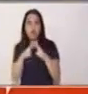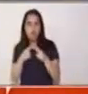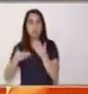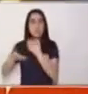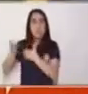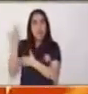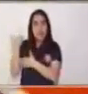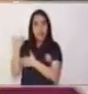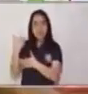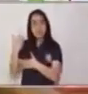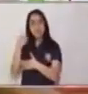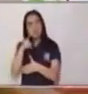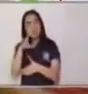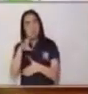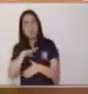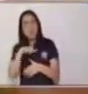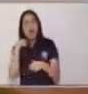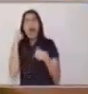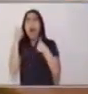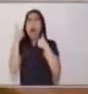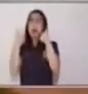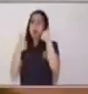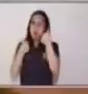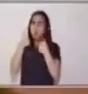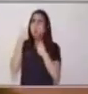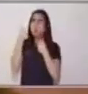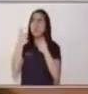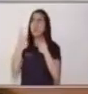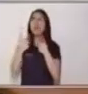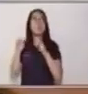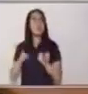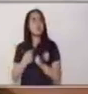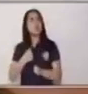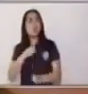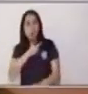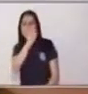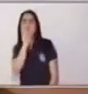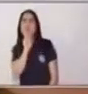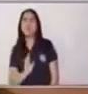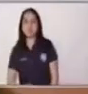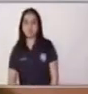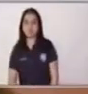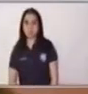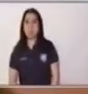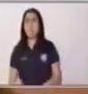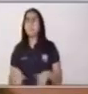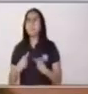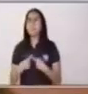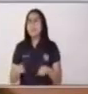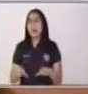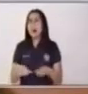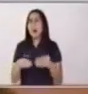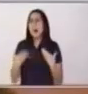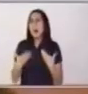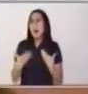estas preguntas. ¿Y cómo las vas a plantear? Las vas a plantear de esta manera. ¿Qué otro